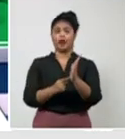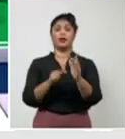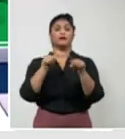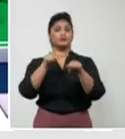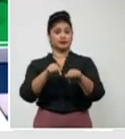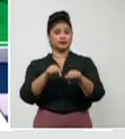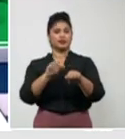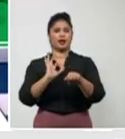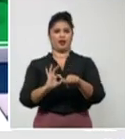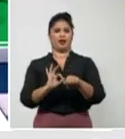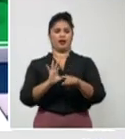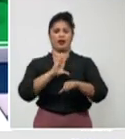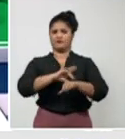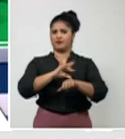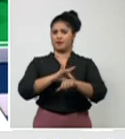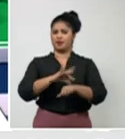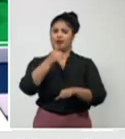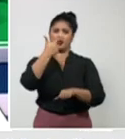esta enfermedad.